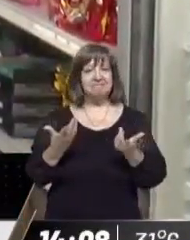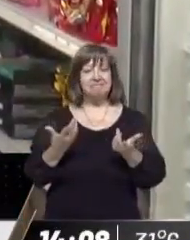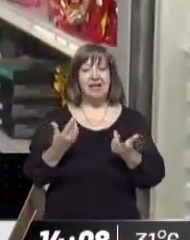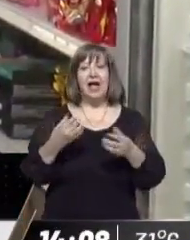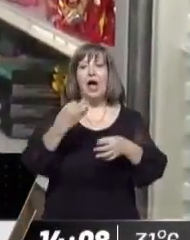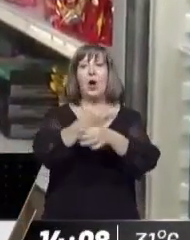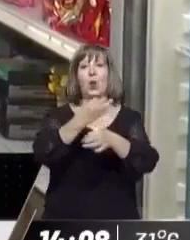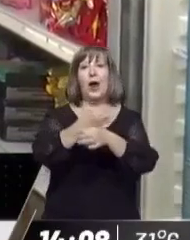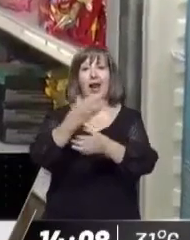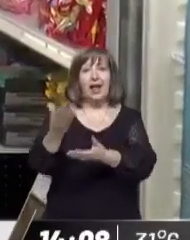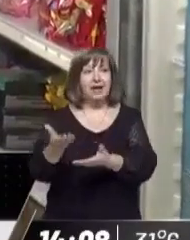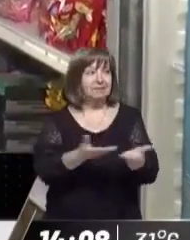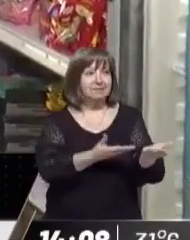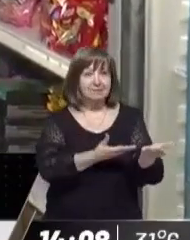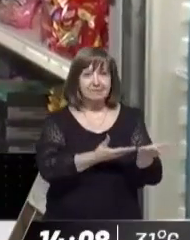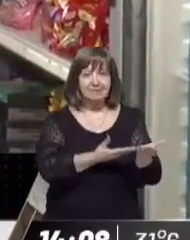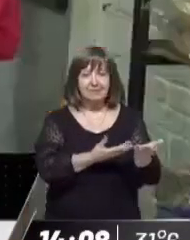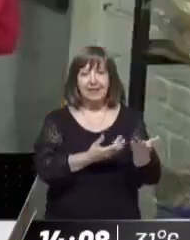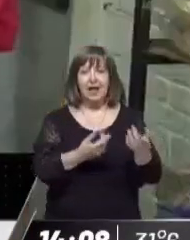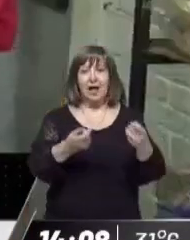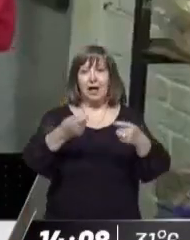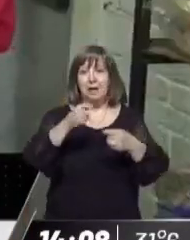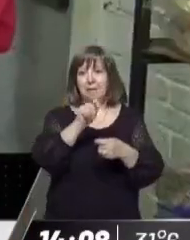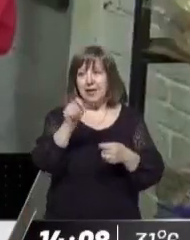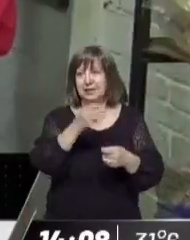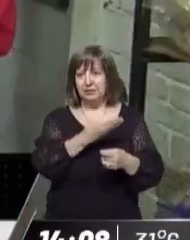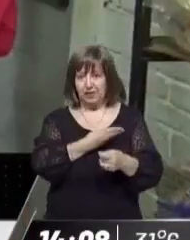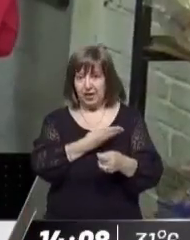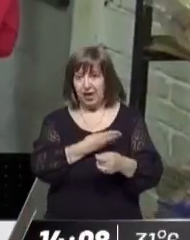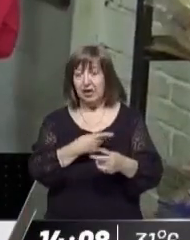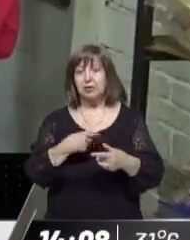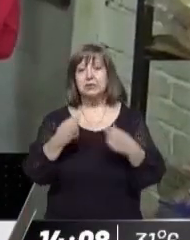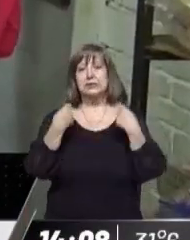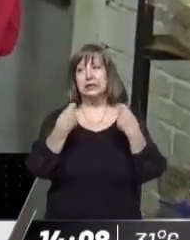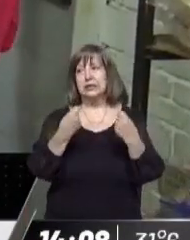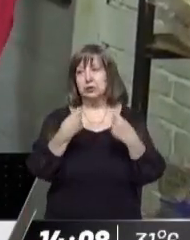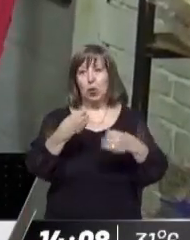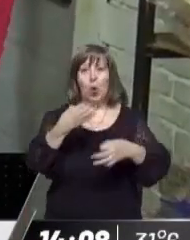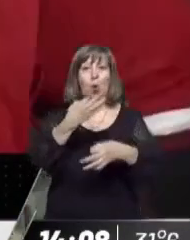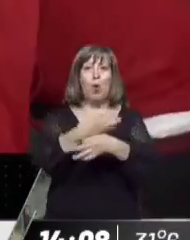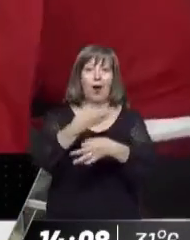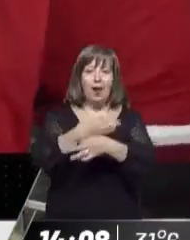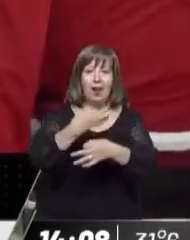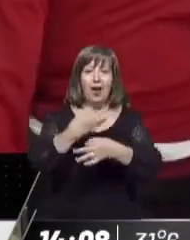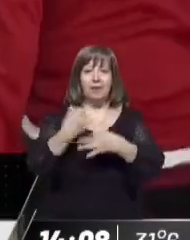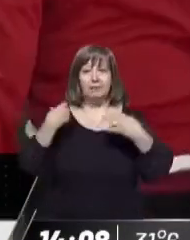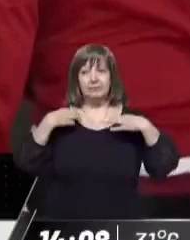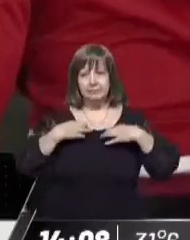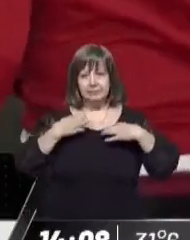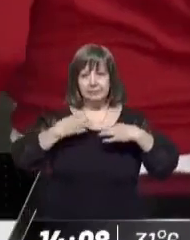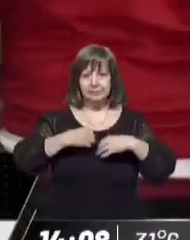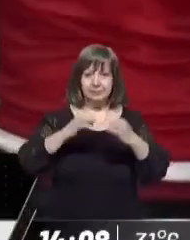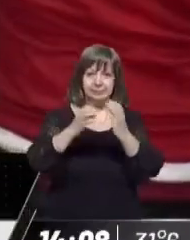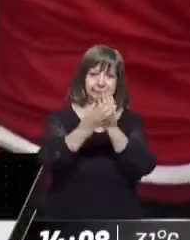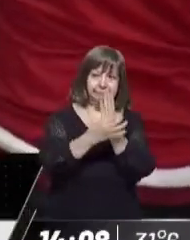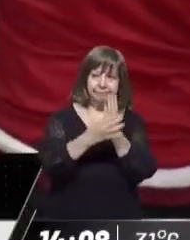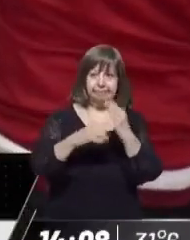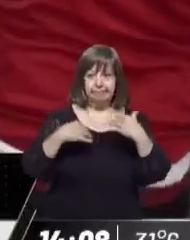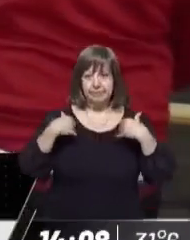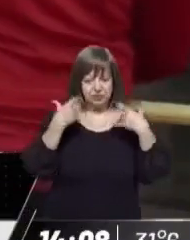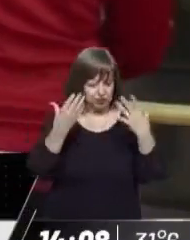chicos arrancan la escuela. Y este es un mes de mucho gasto también por eso, ¿no? Porque muchos destinan al inicio del ciclo lectivo tal vez todo el